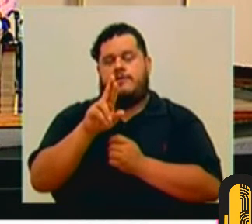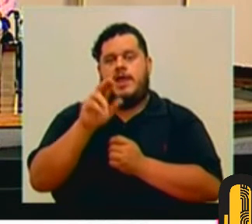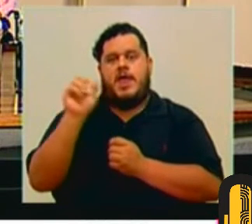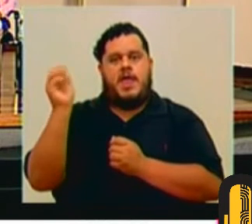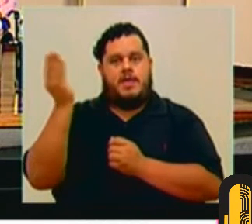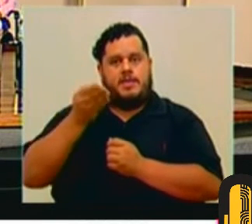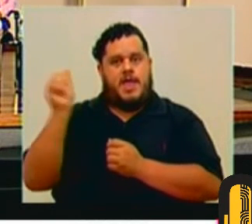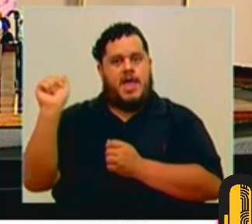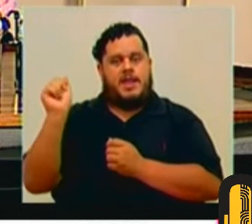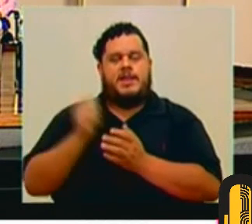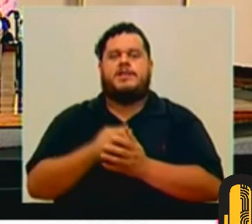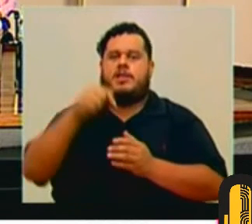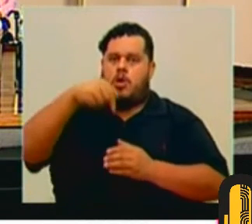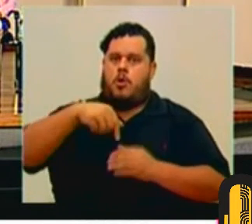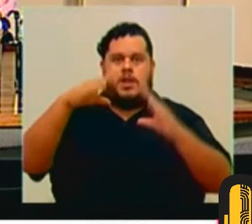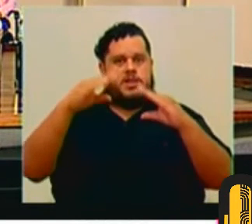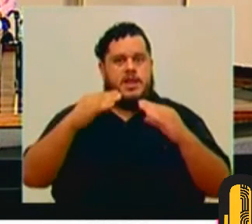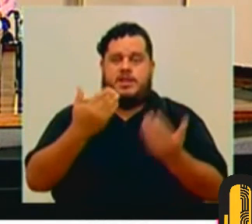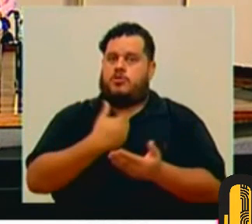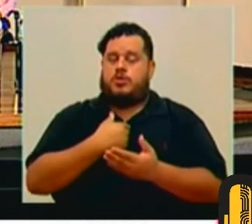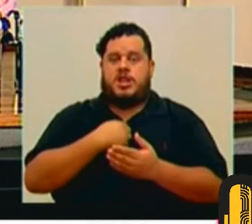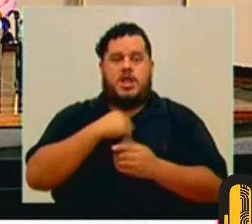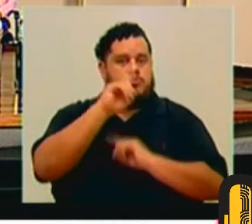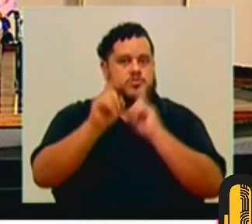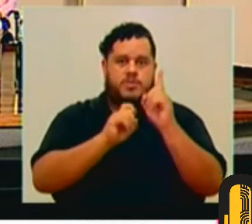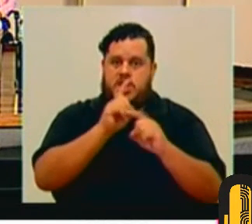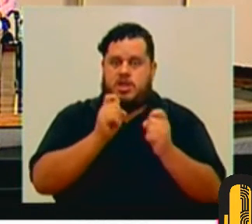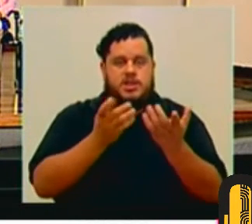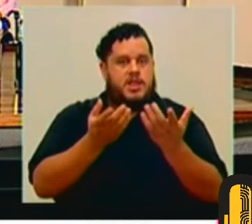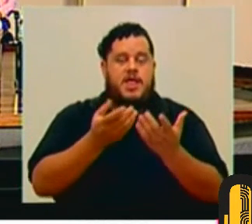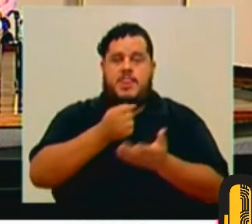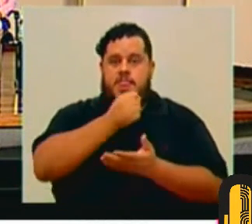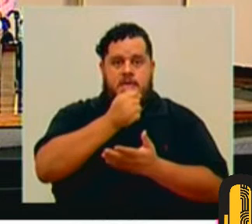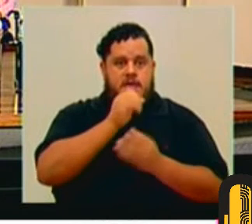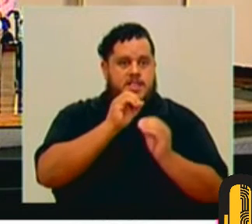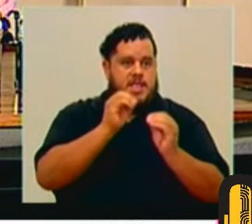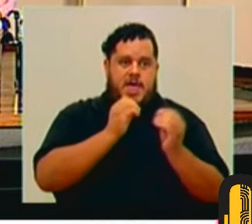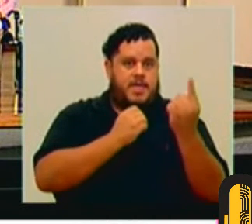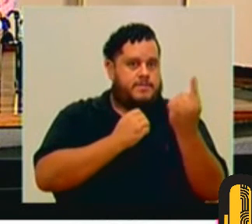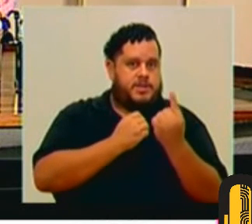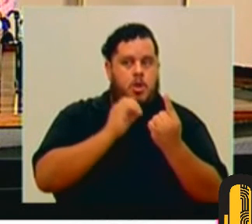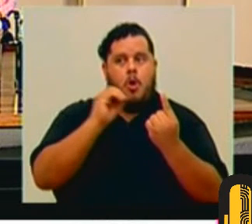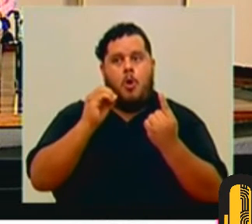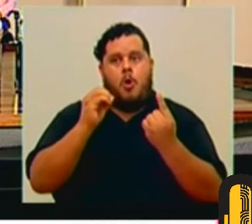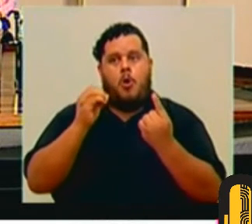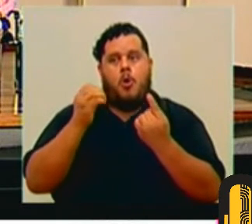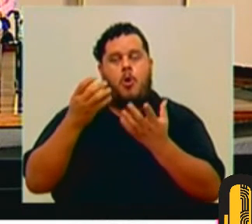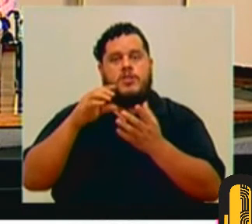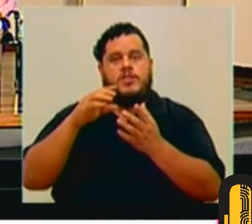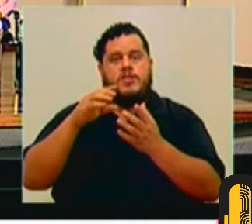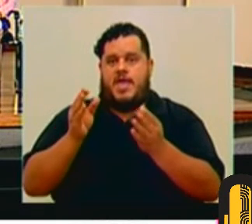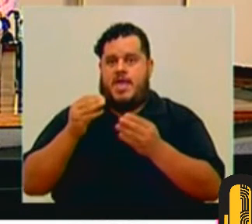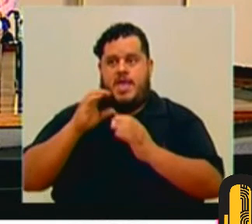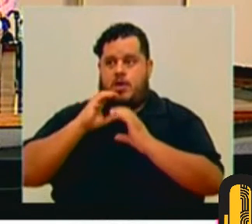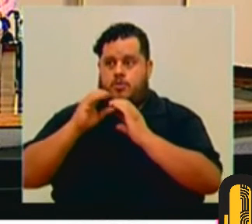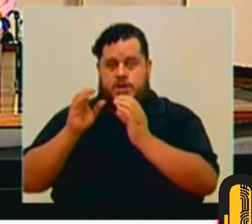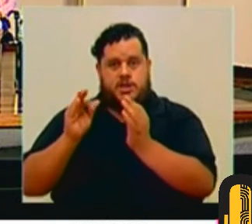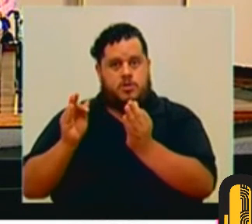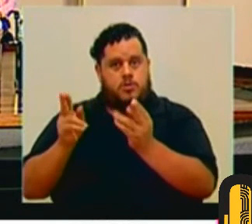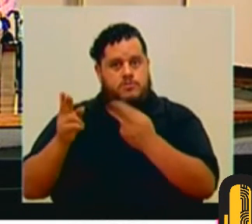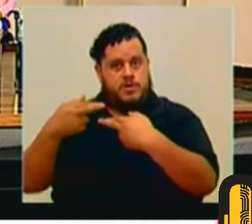presidencia.go.cr/alertas. Esta tarde no tenemos consultas ni de colegas presenciales ni de medios regionales. Damos